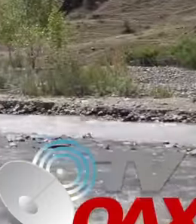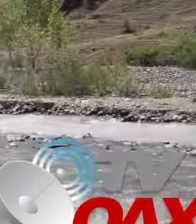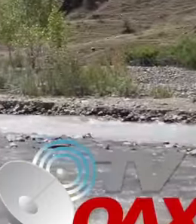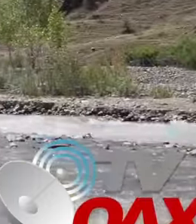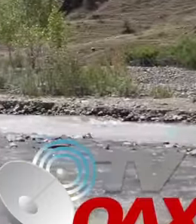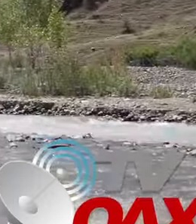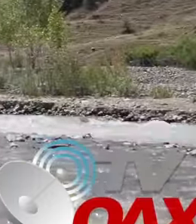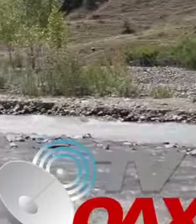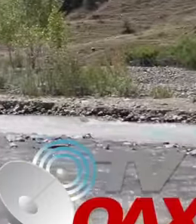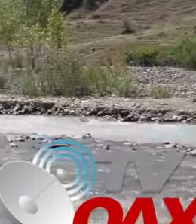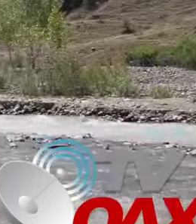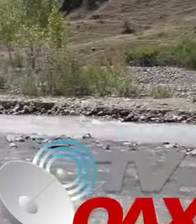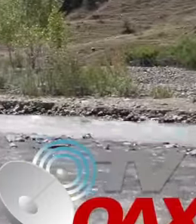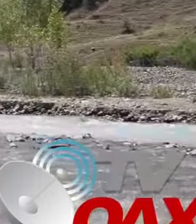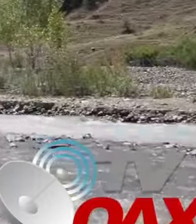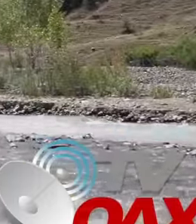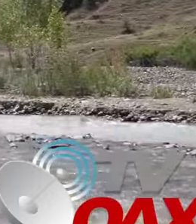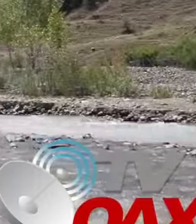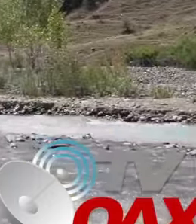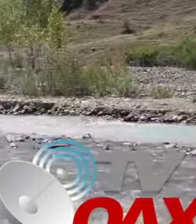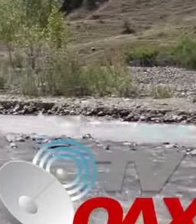de pasajeros.